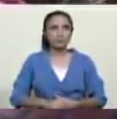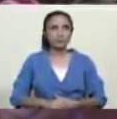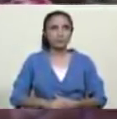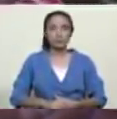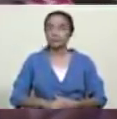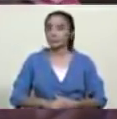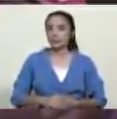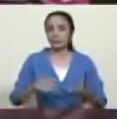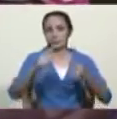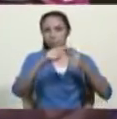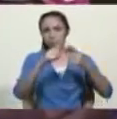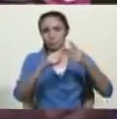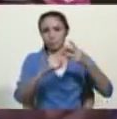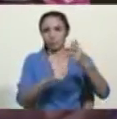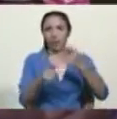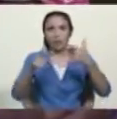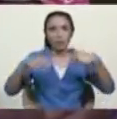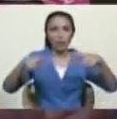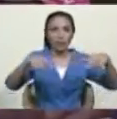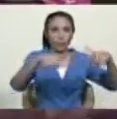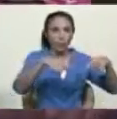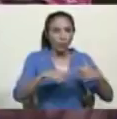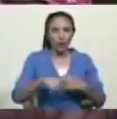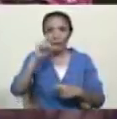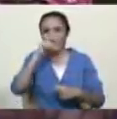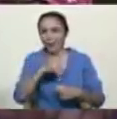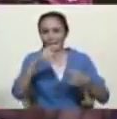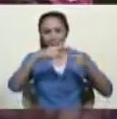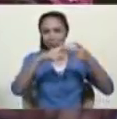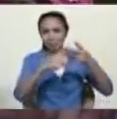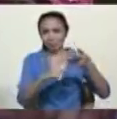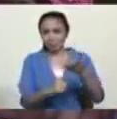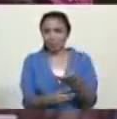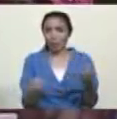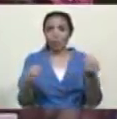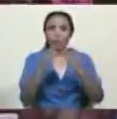Guanarito, Acari, Guaraure, Guanare.